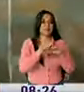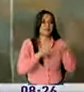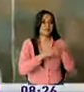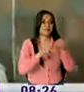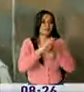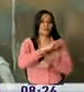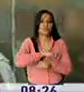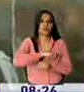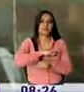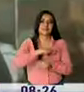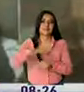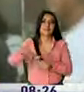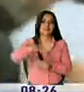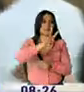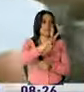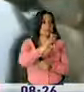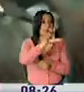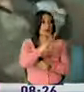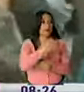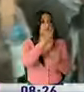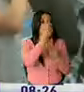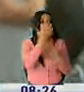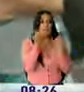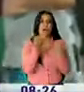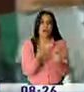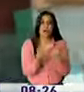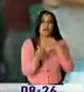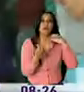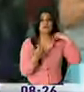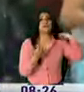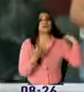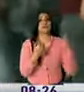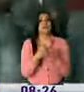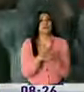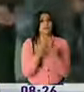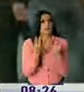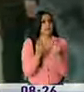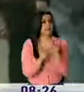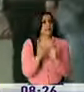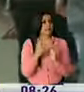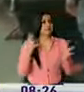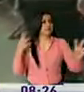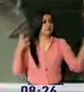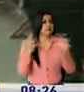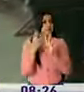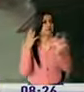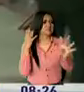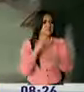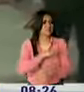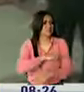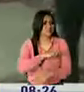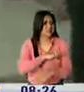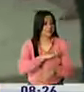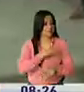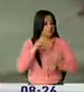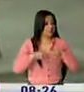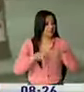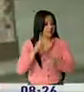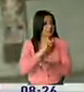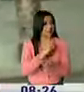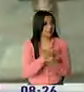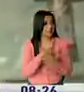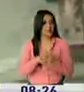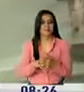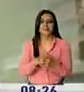Elizabeth, coméntanos, hoy realmente va a haber bastante gente en estos balnearios municipales, ¿verdad? Sí, buenos días,